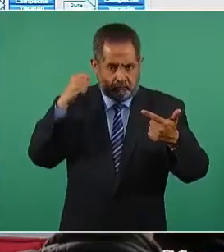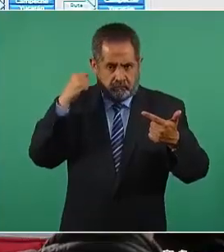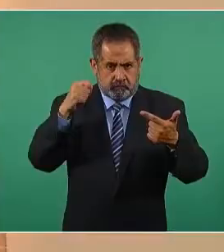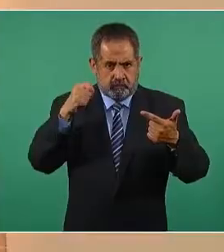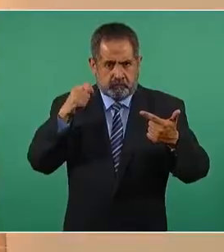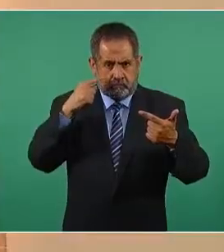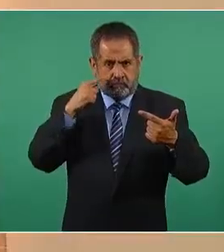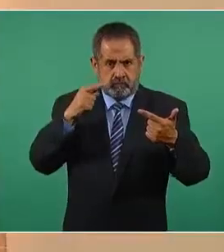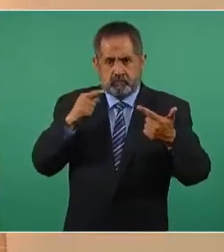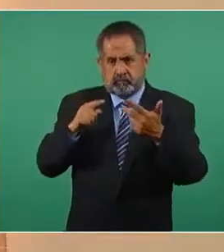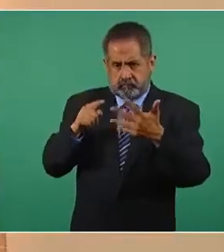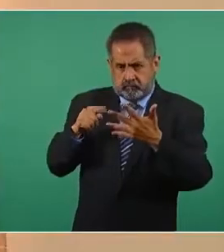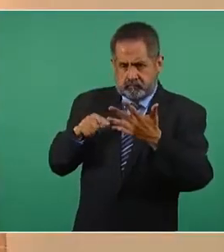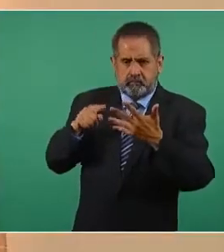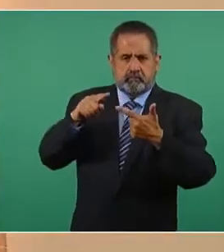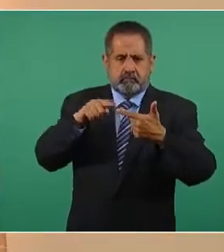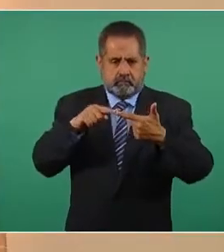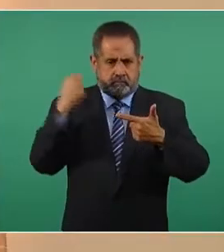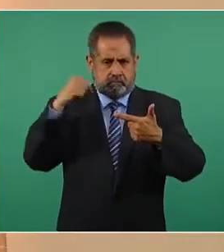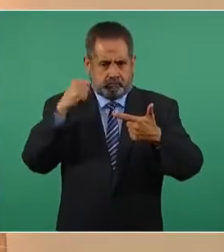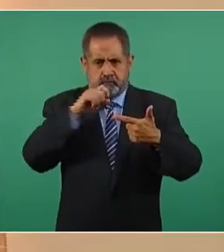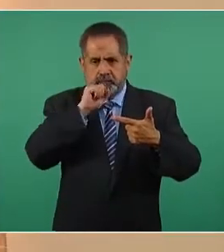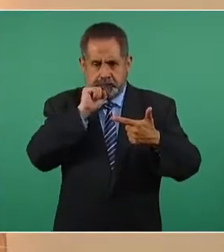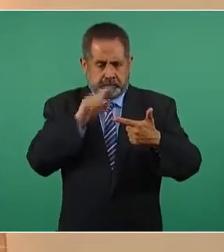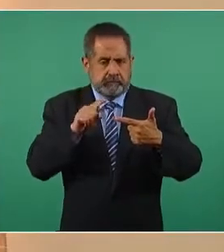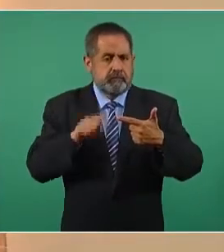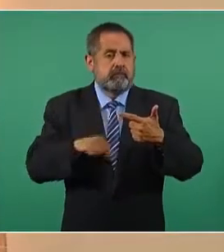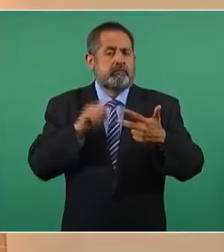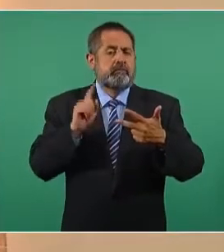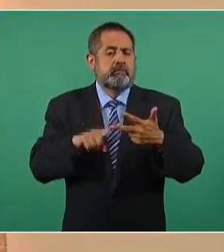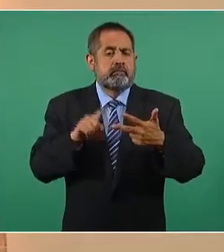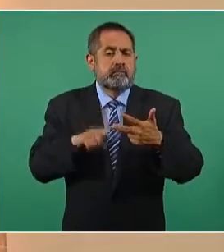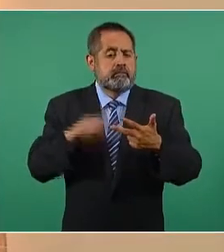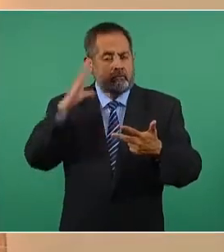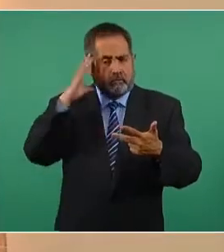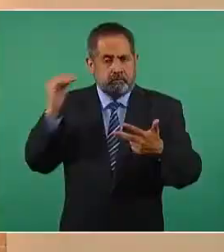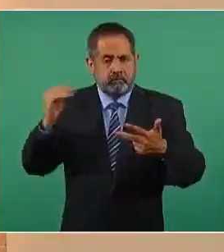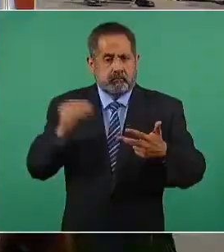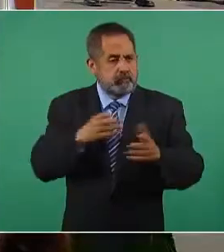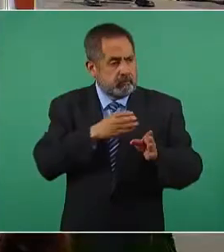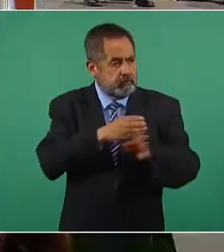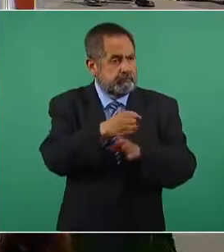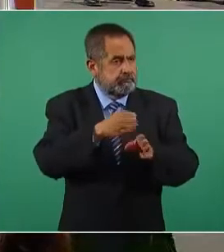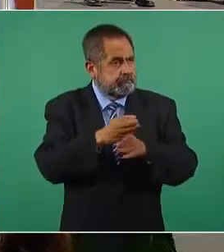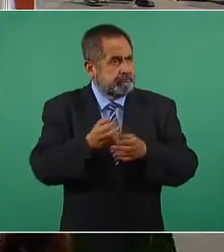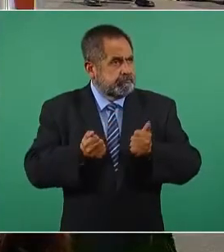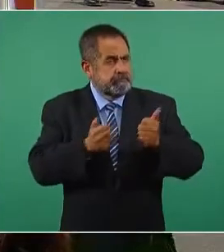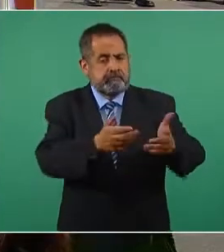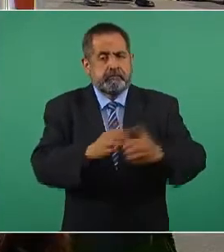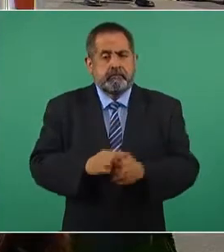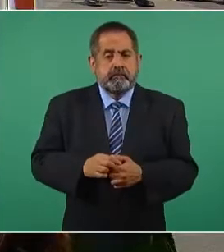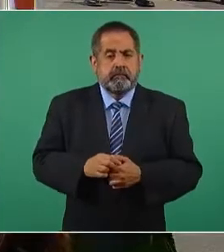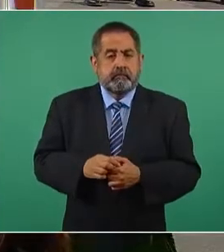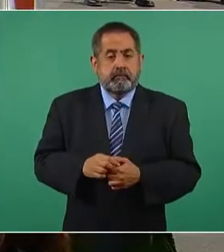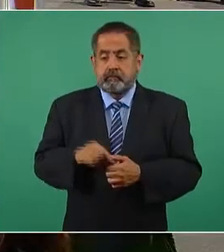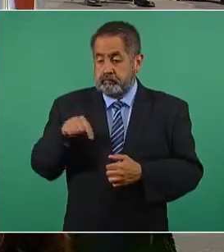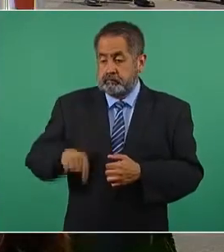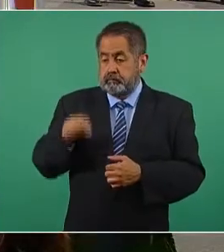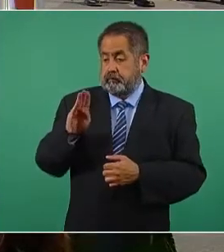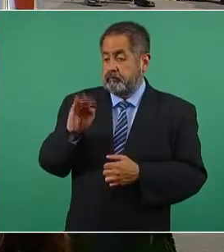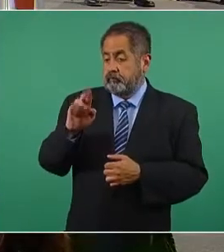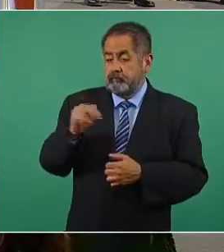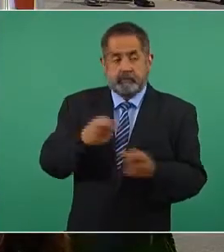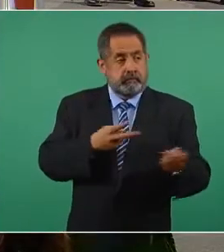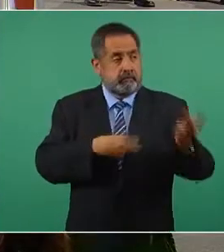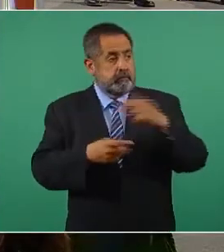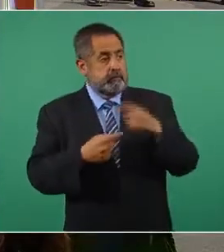lo teníamos en la ruta 5, en la ruta 8, Colima. Acudieron a Birmex